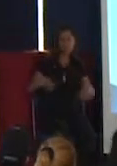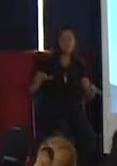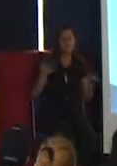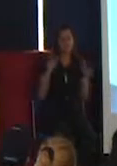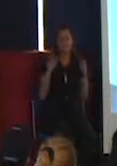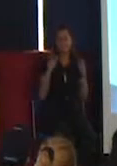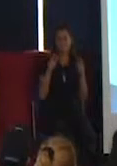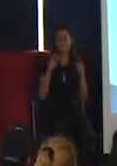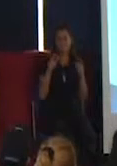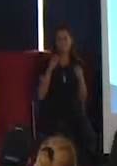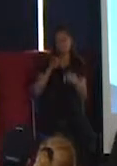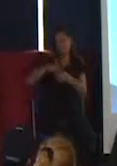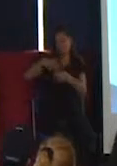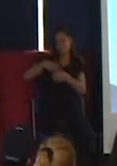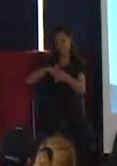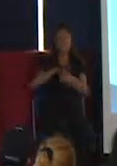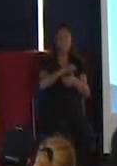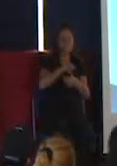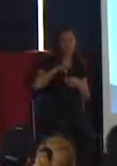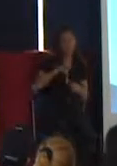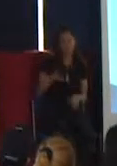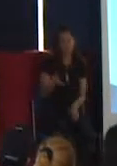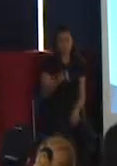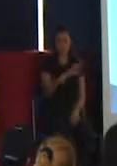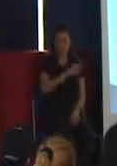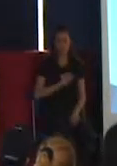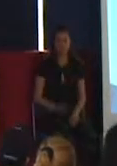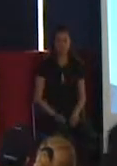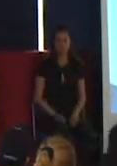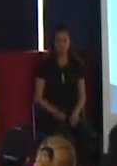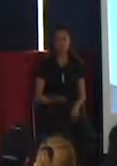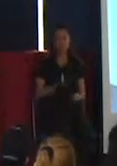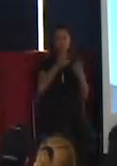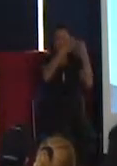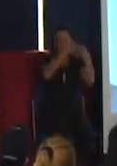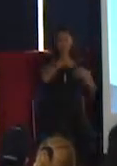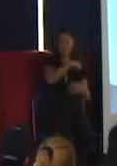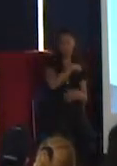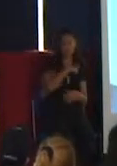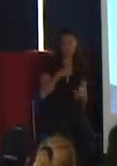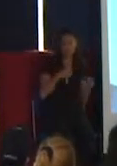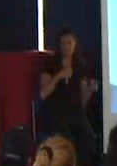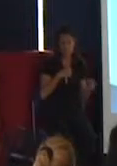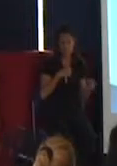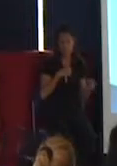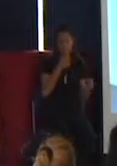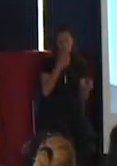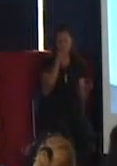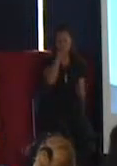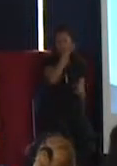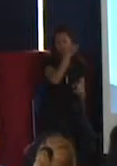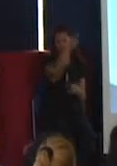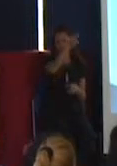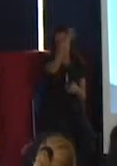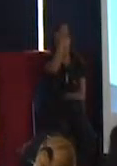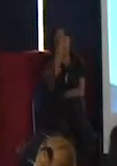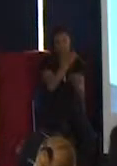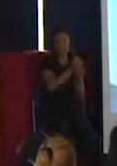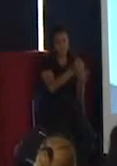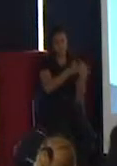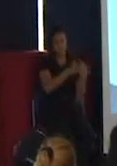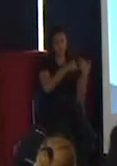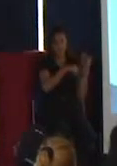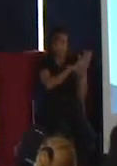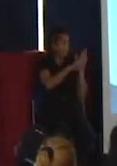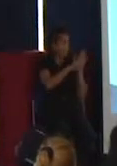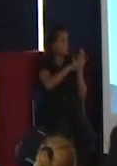privadas. Los entes públicos, las empresas privadas, ¿sí? Estas empresas tienen la obligación, a partir de